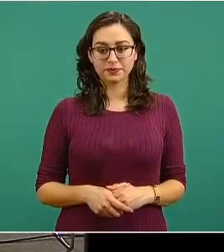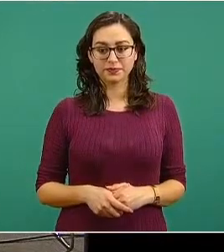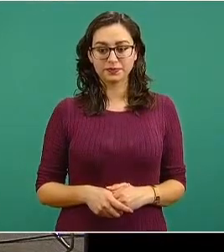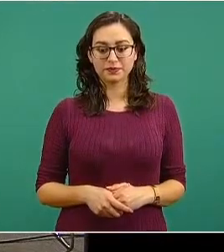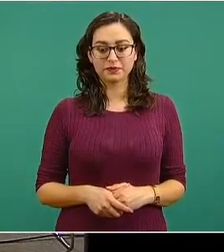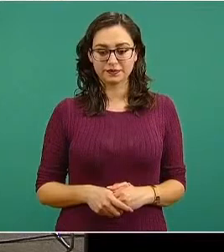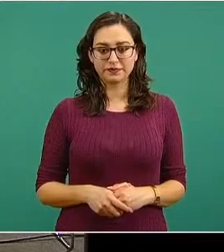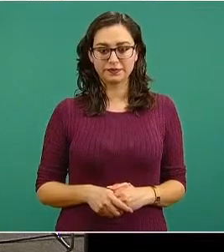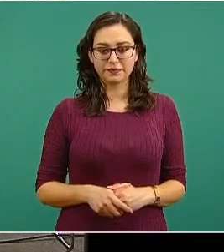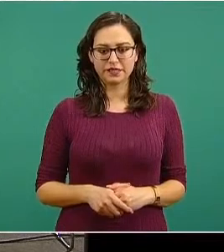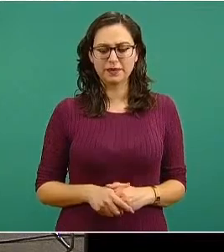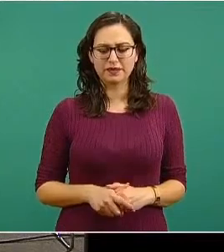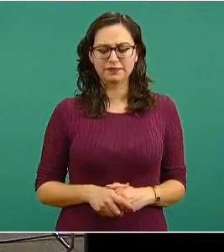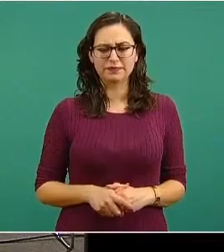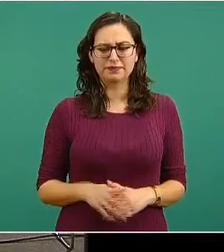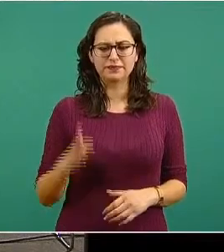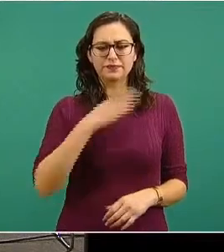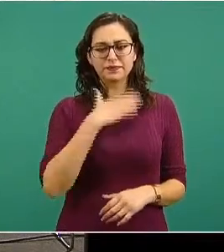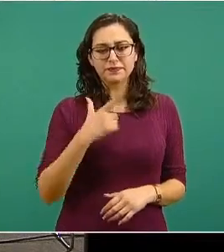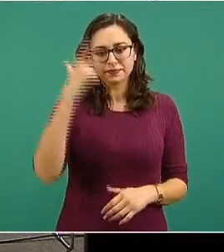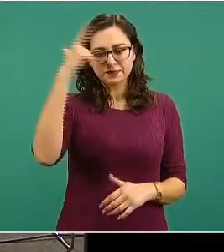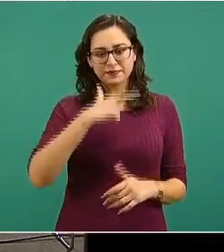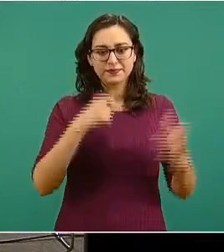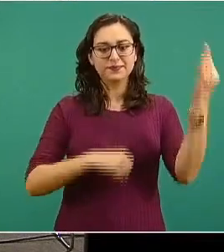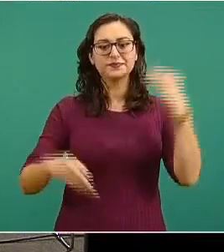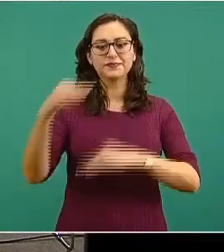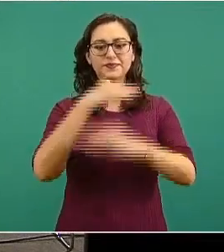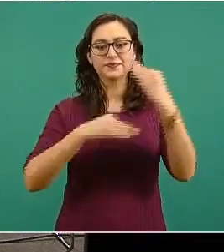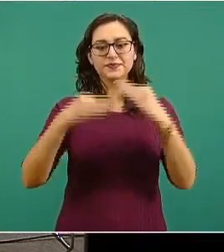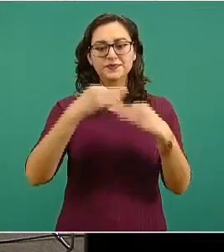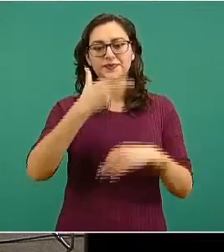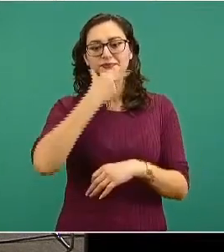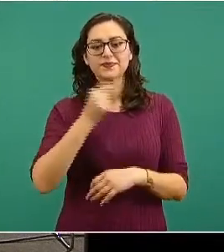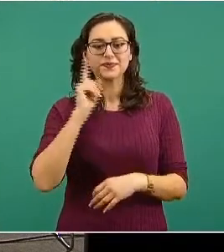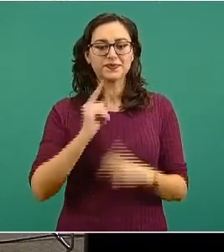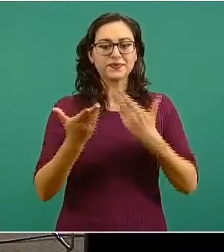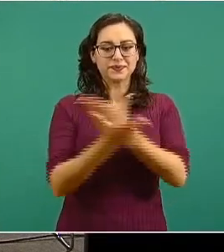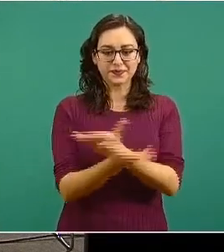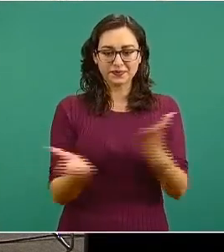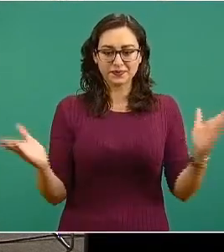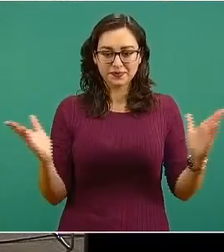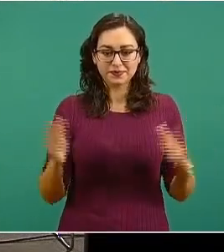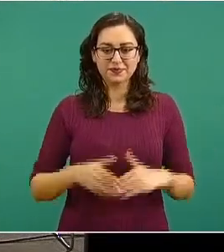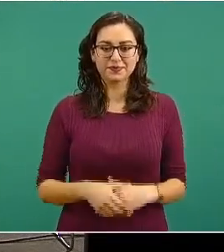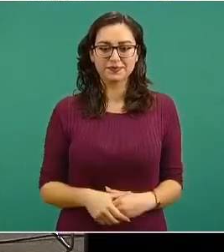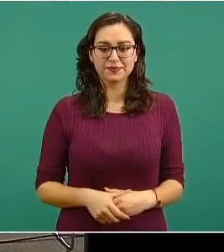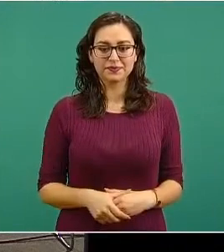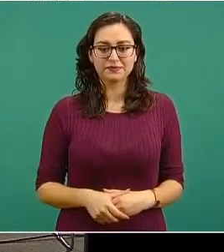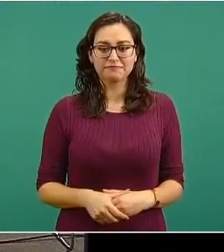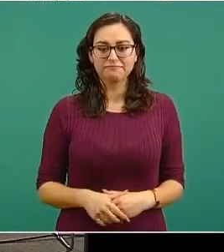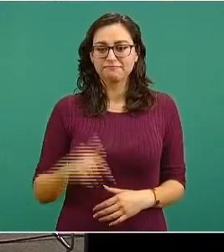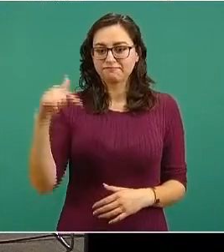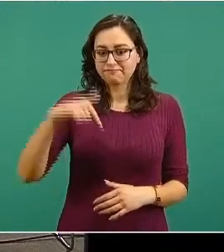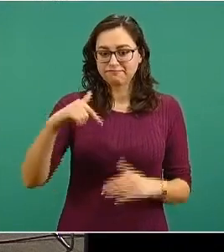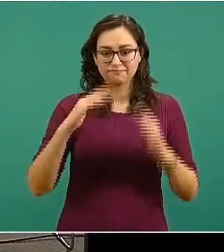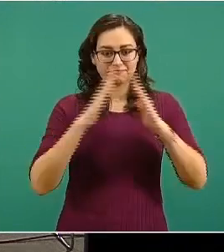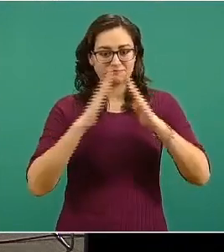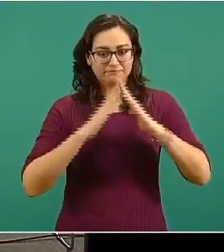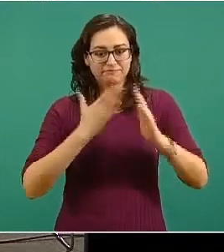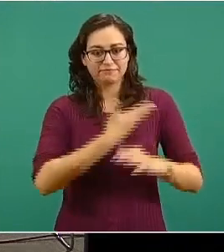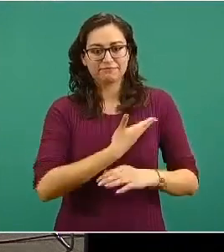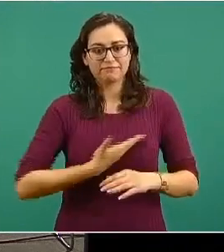Muy buenas noches tengan todas y todos aquí en Palacio Nacional, en